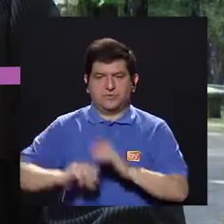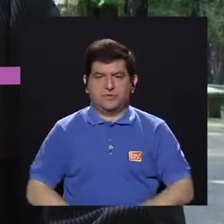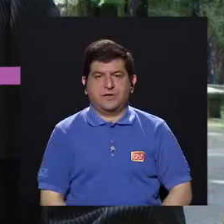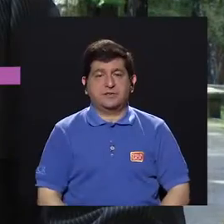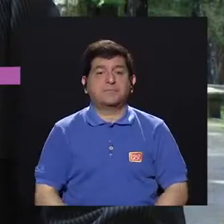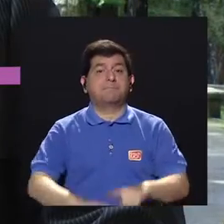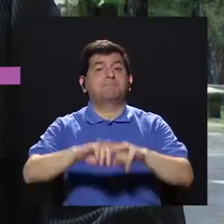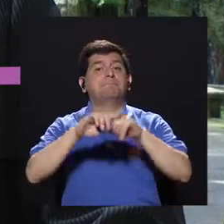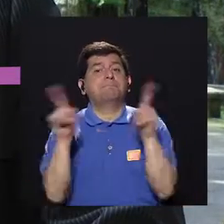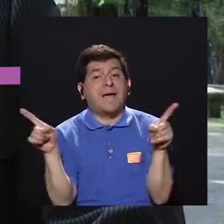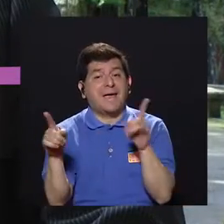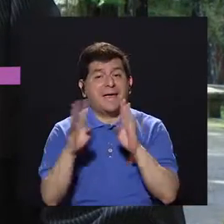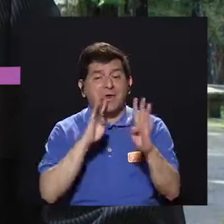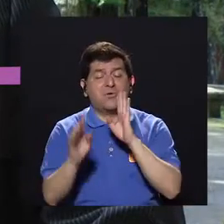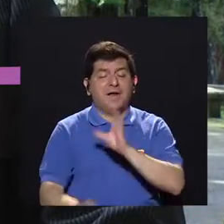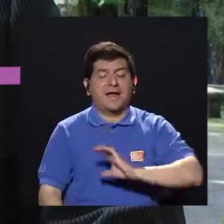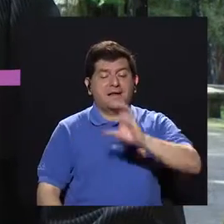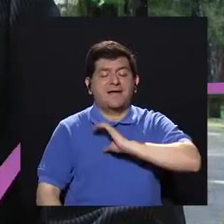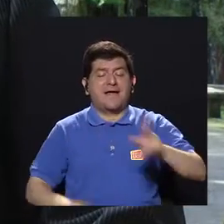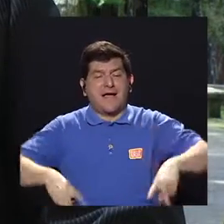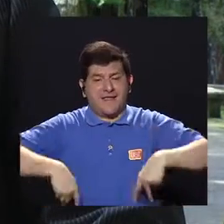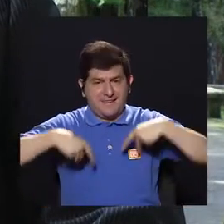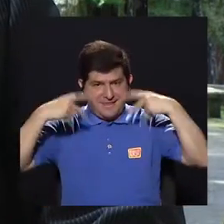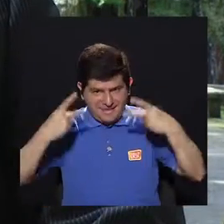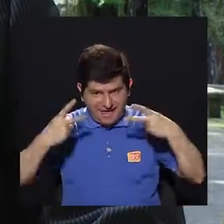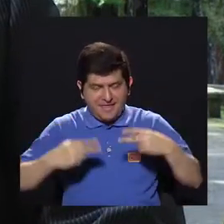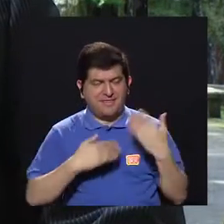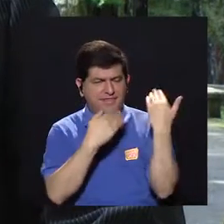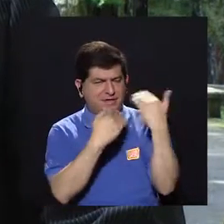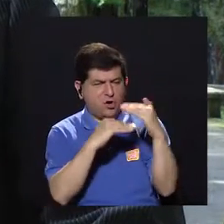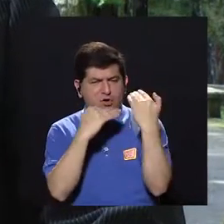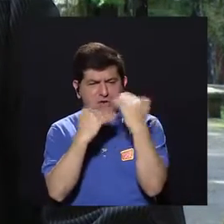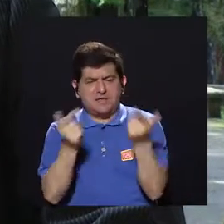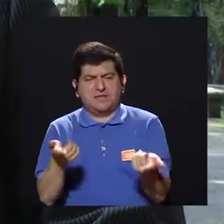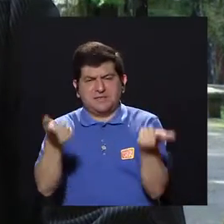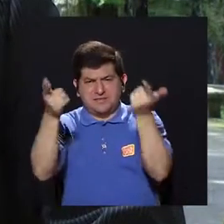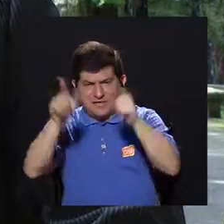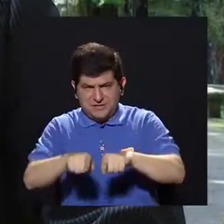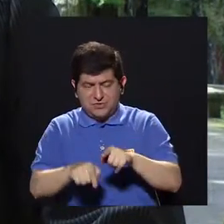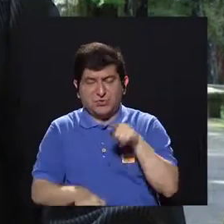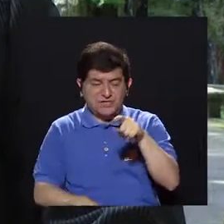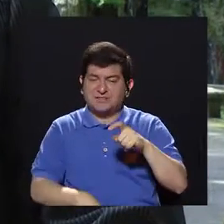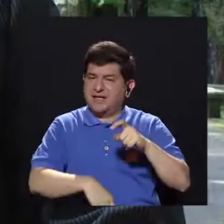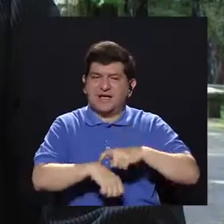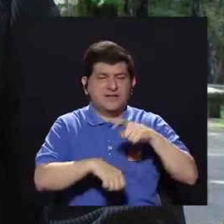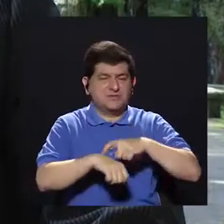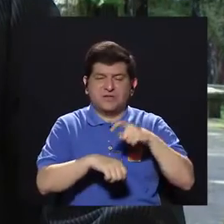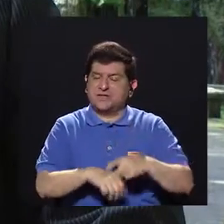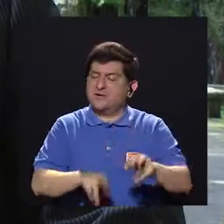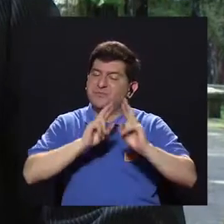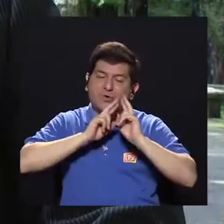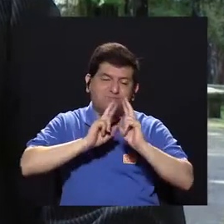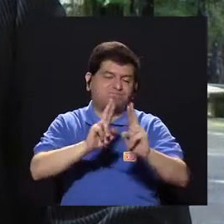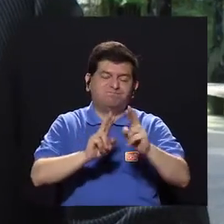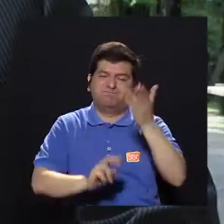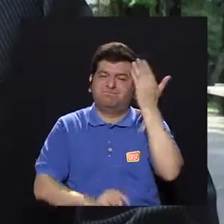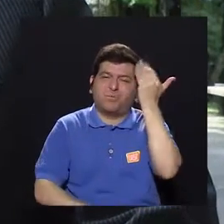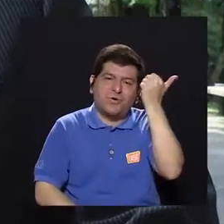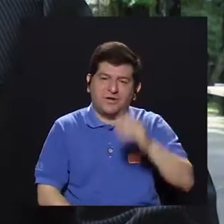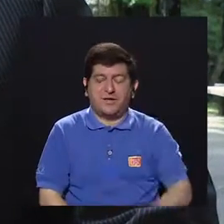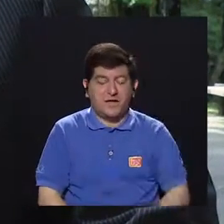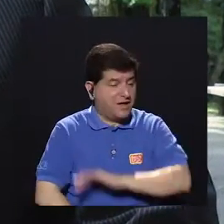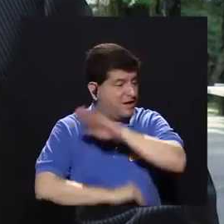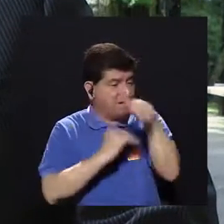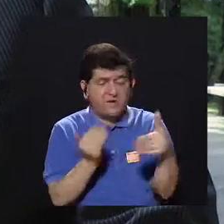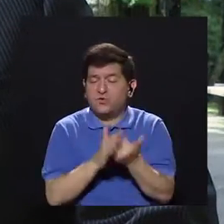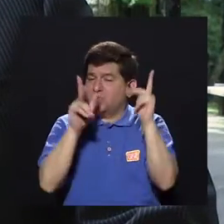de las personas. Sin embargo, si hablamos de la calidad de vida, las limitaciones que puede tener, eso el tiempo lo va a contestar. ¿Por